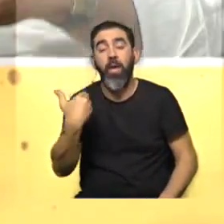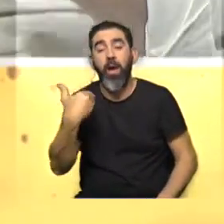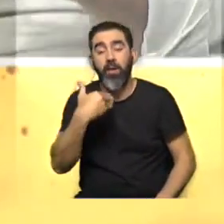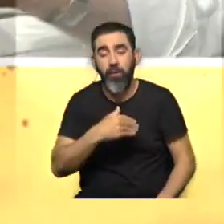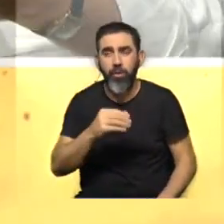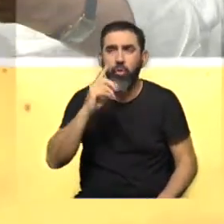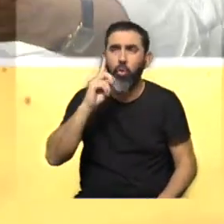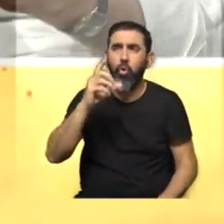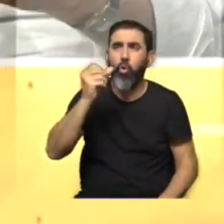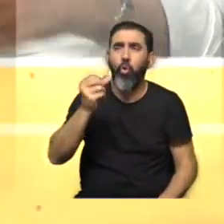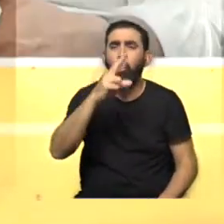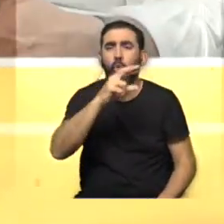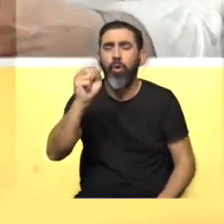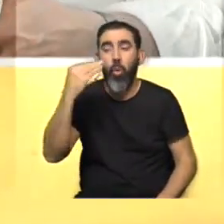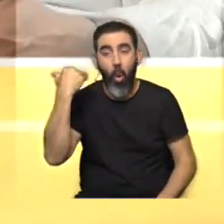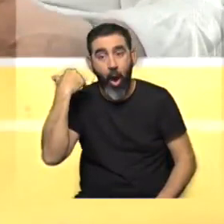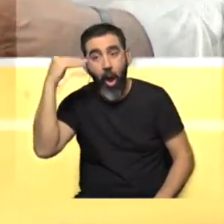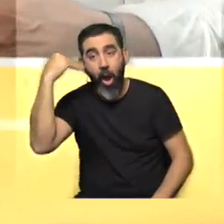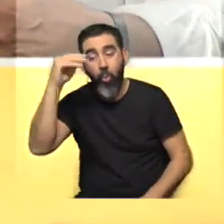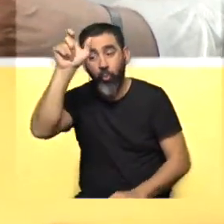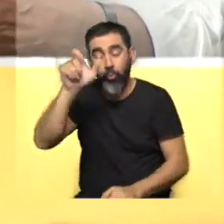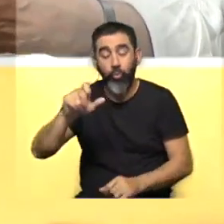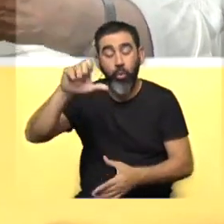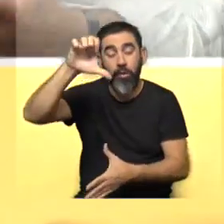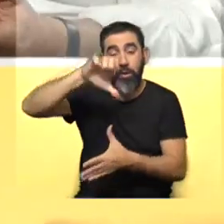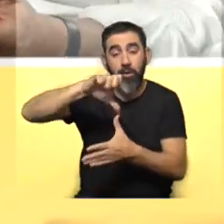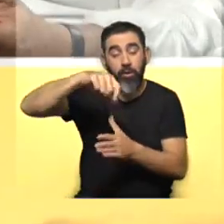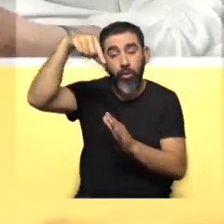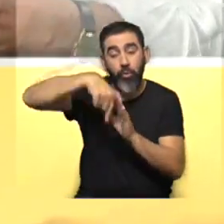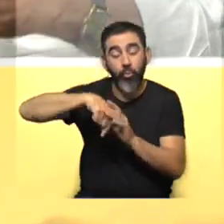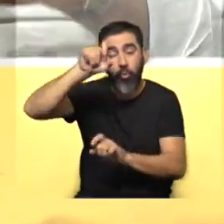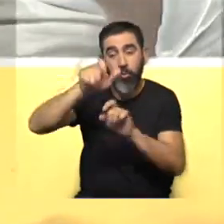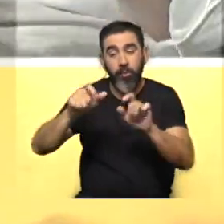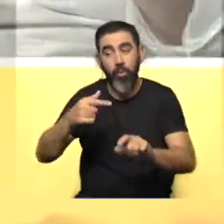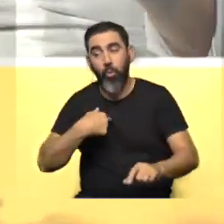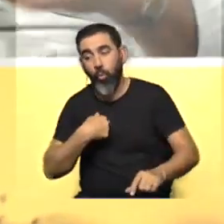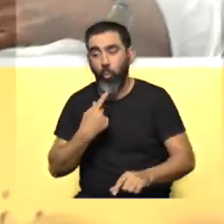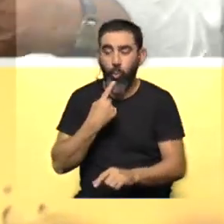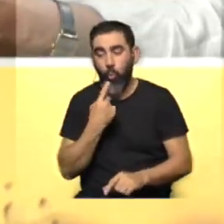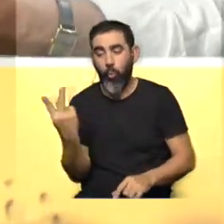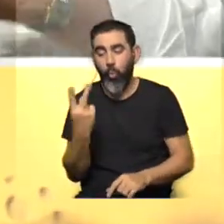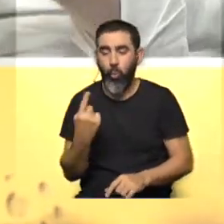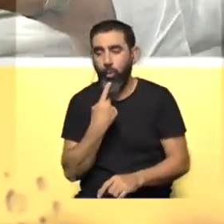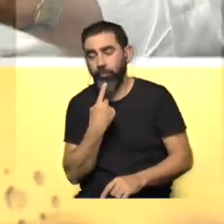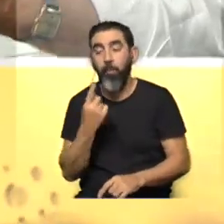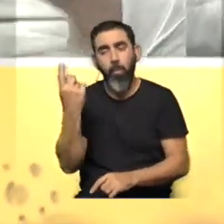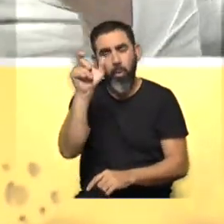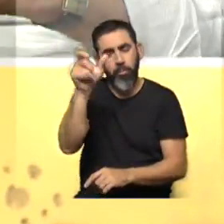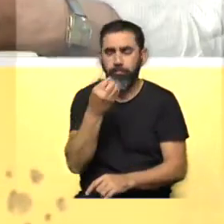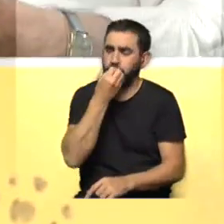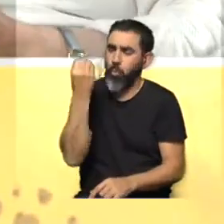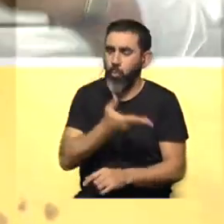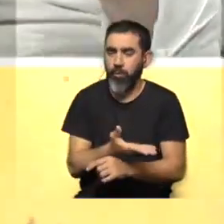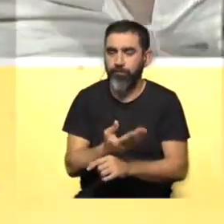Borrero, las dos autoridades principales sobre el poblamiento de América del Sur, ambos escépticos, ambas grandes personas, ambos en